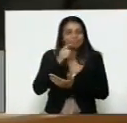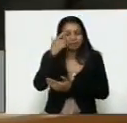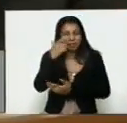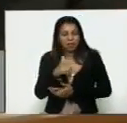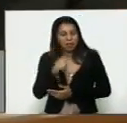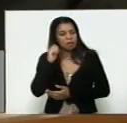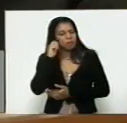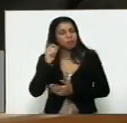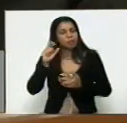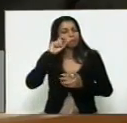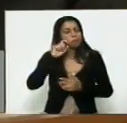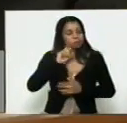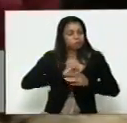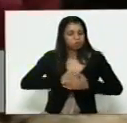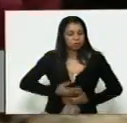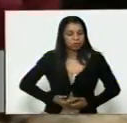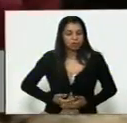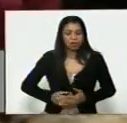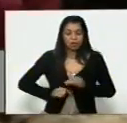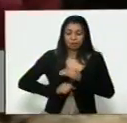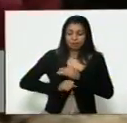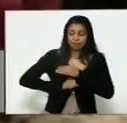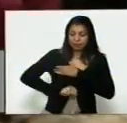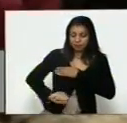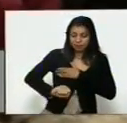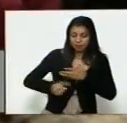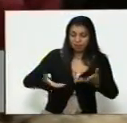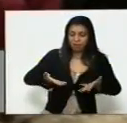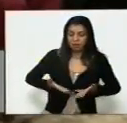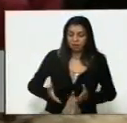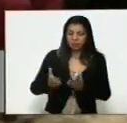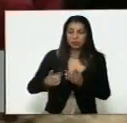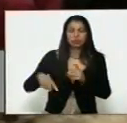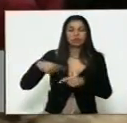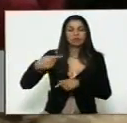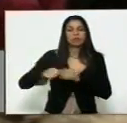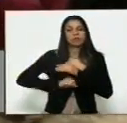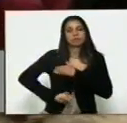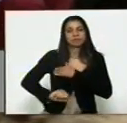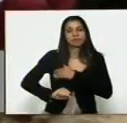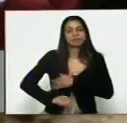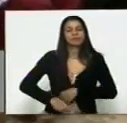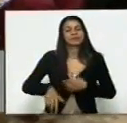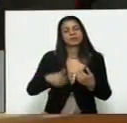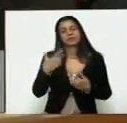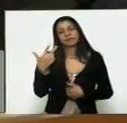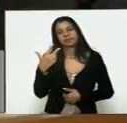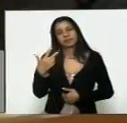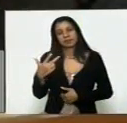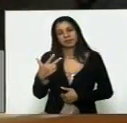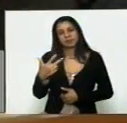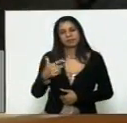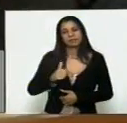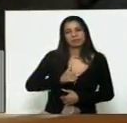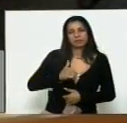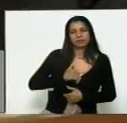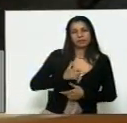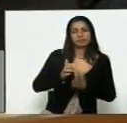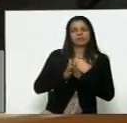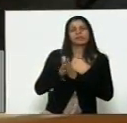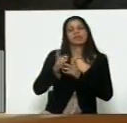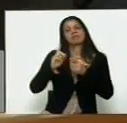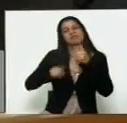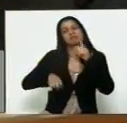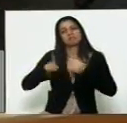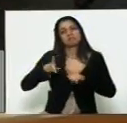durante la gestación, parto, nacimiento y posparto. 3, el provecho y la